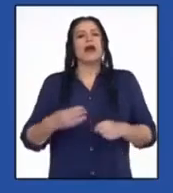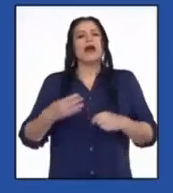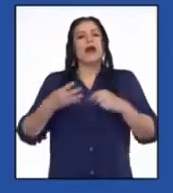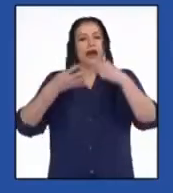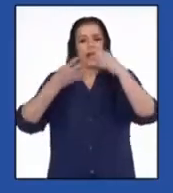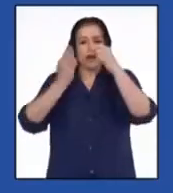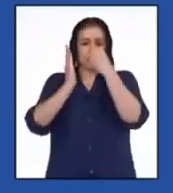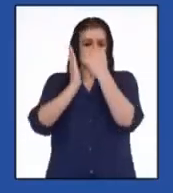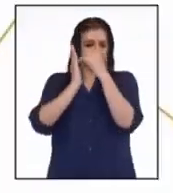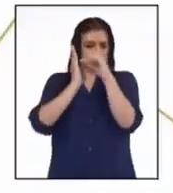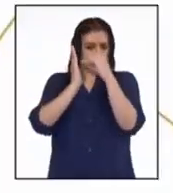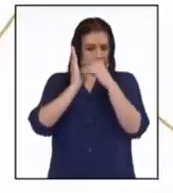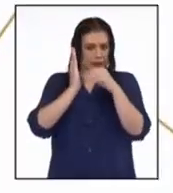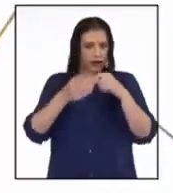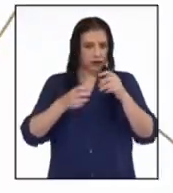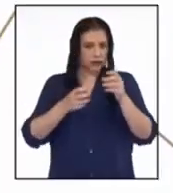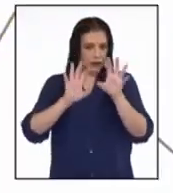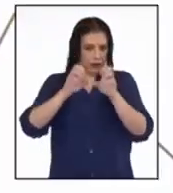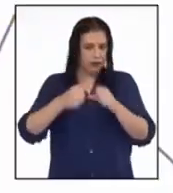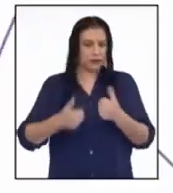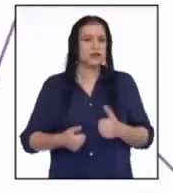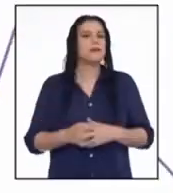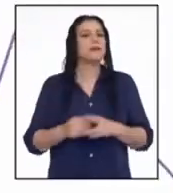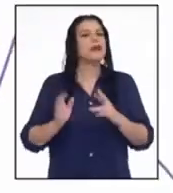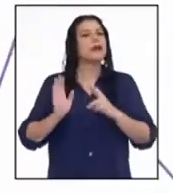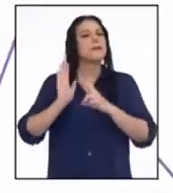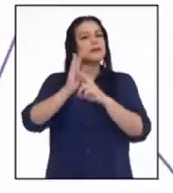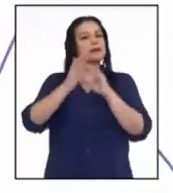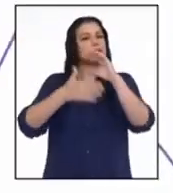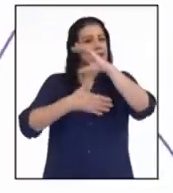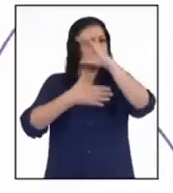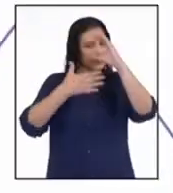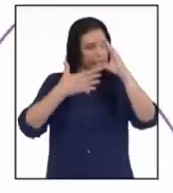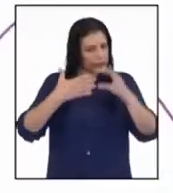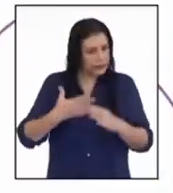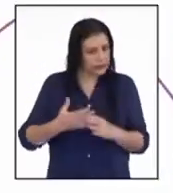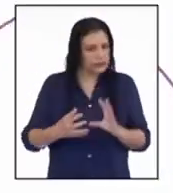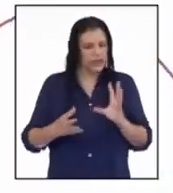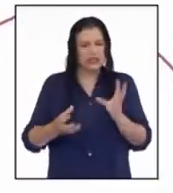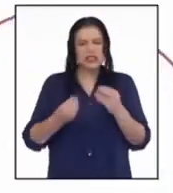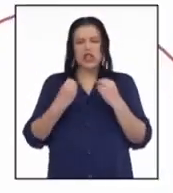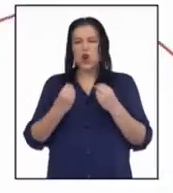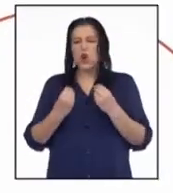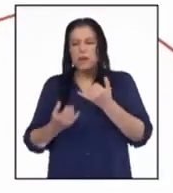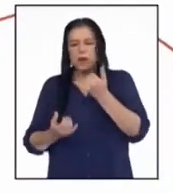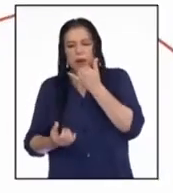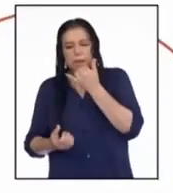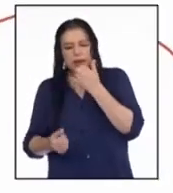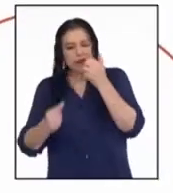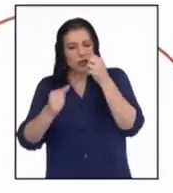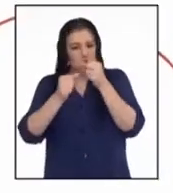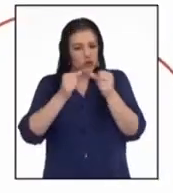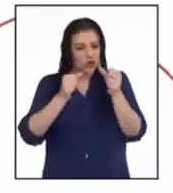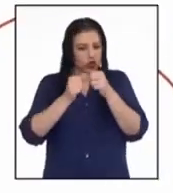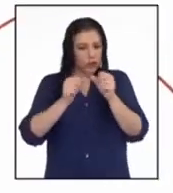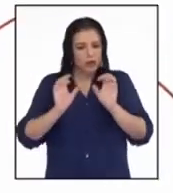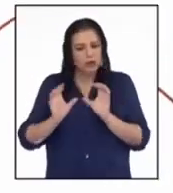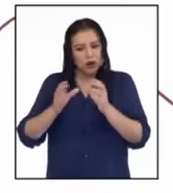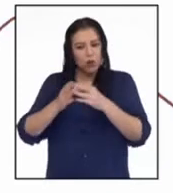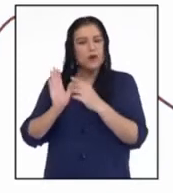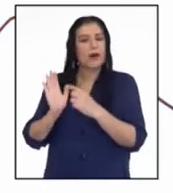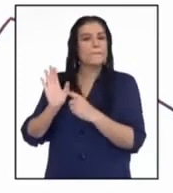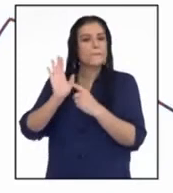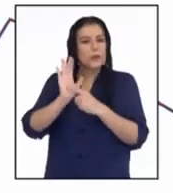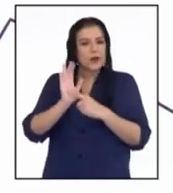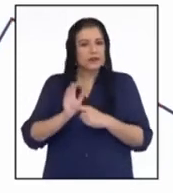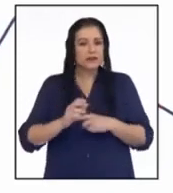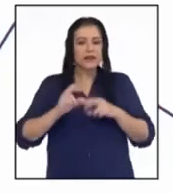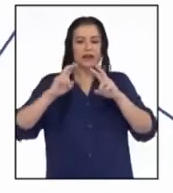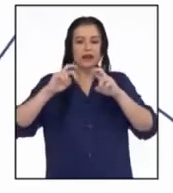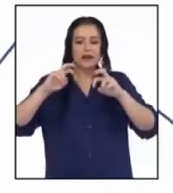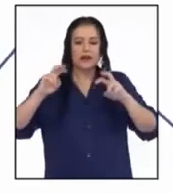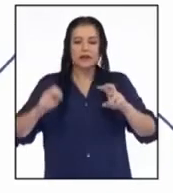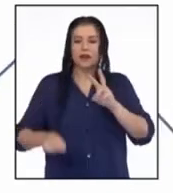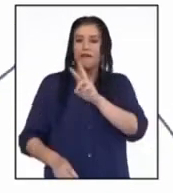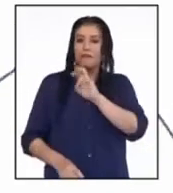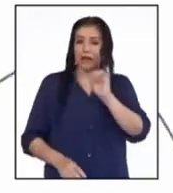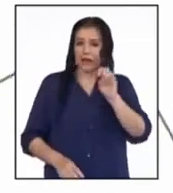son: representa las características y el comportamiento de los datos de una muestra mediante el estudio de